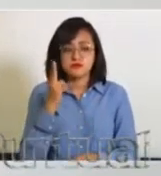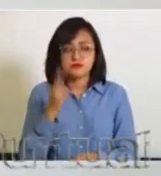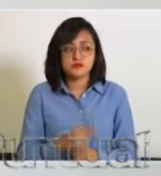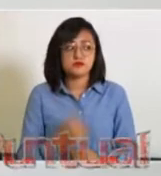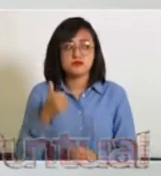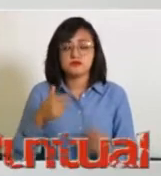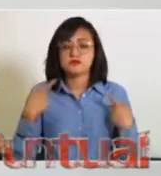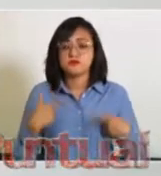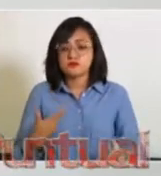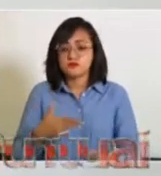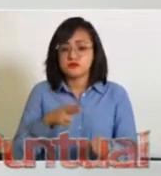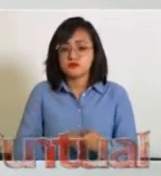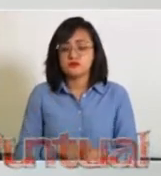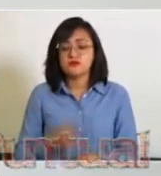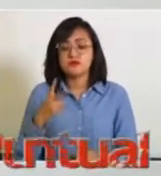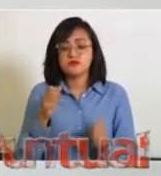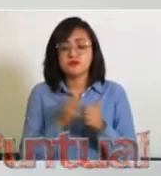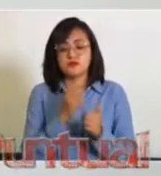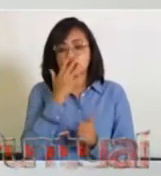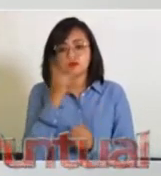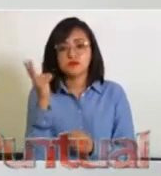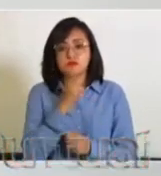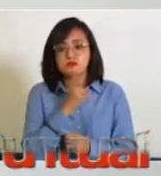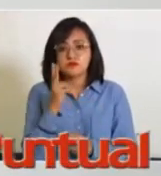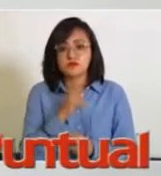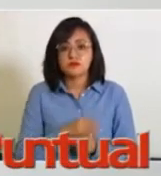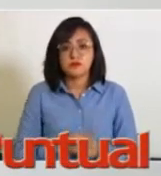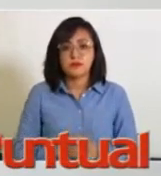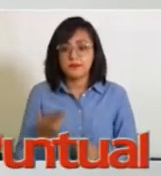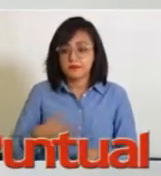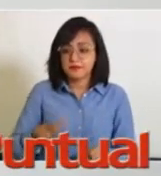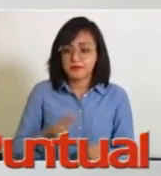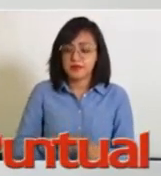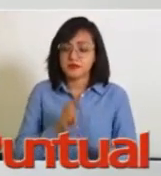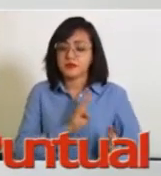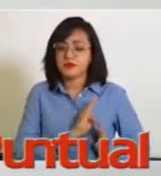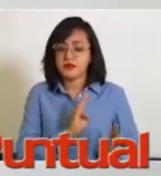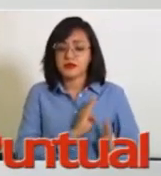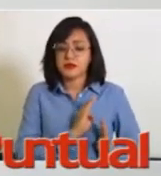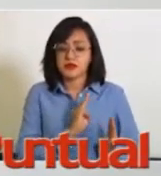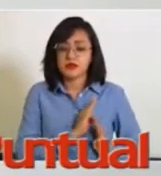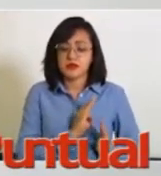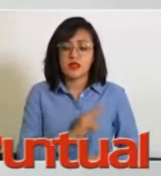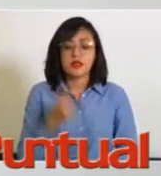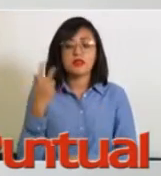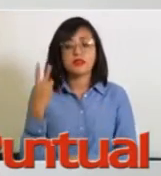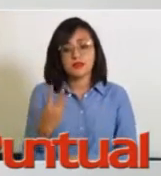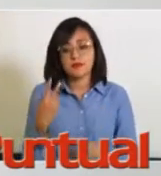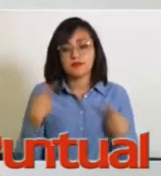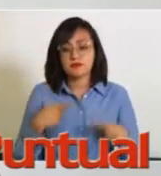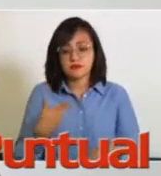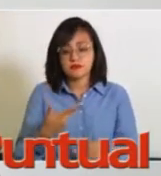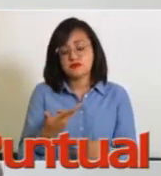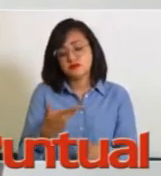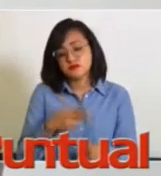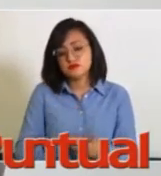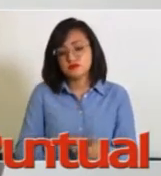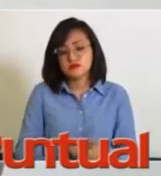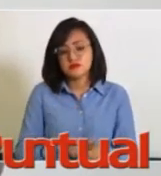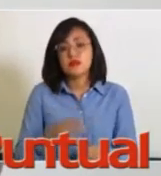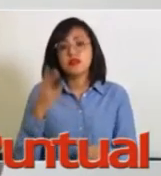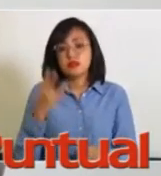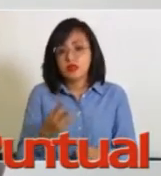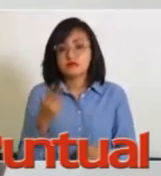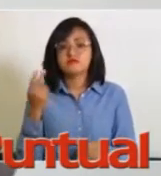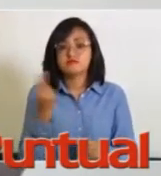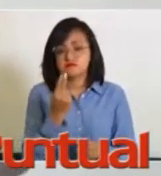Universitario, 6 pacientes, 2 con ventilación mecánica. Hospital Militar Regional, 3 pacientes y los 3 están